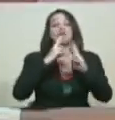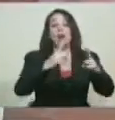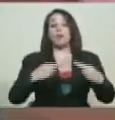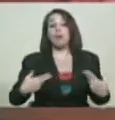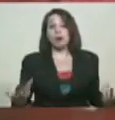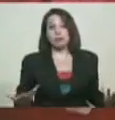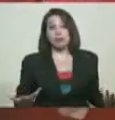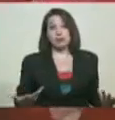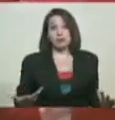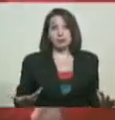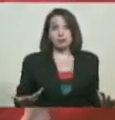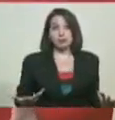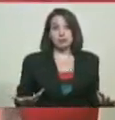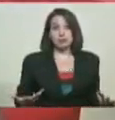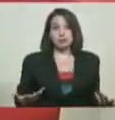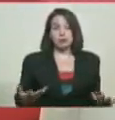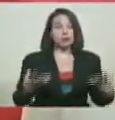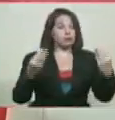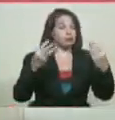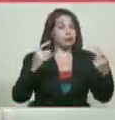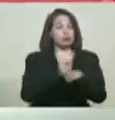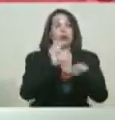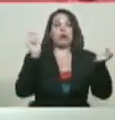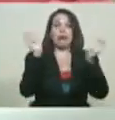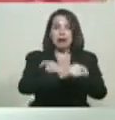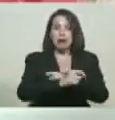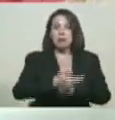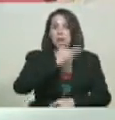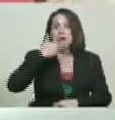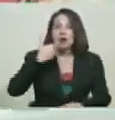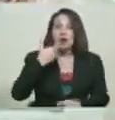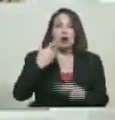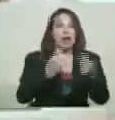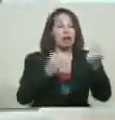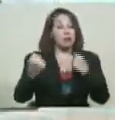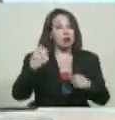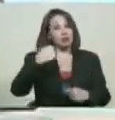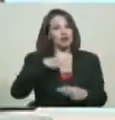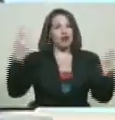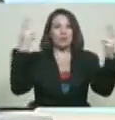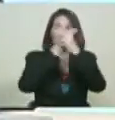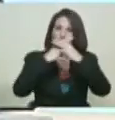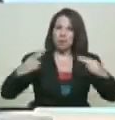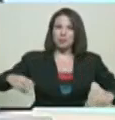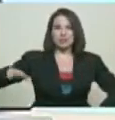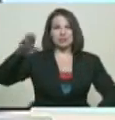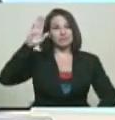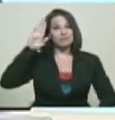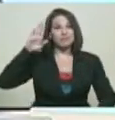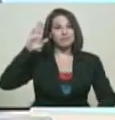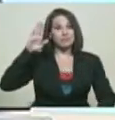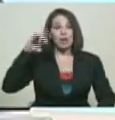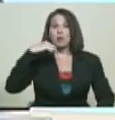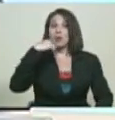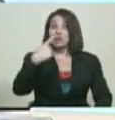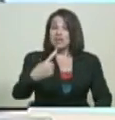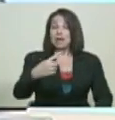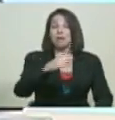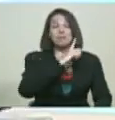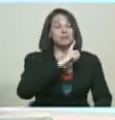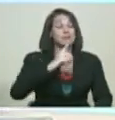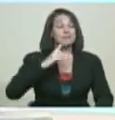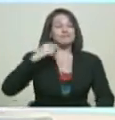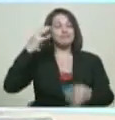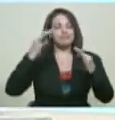por los grandes cambios en la economía me comprometí y cuando digo me comprometí porque comprometí mis palabras